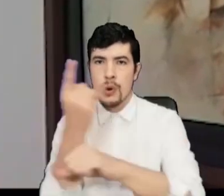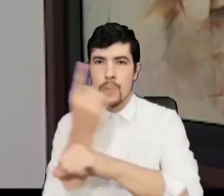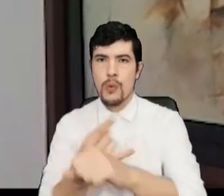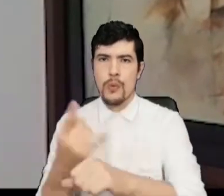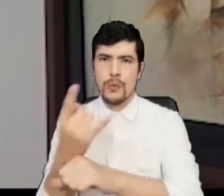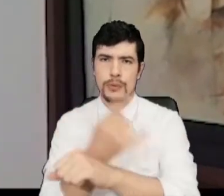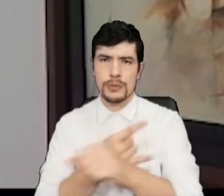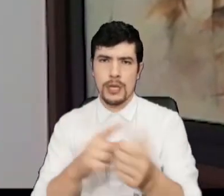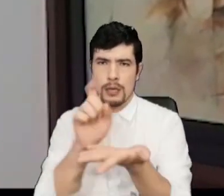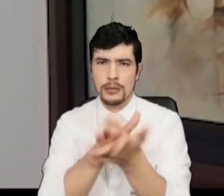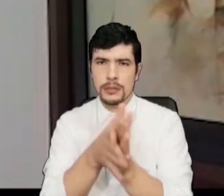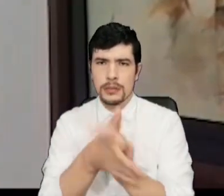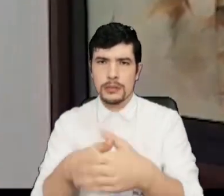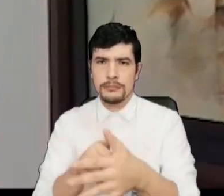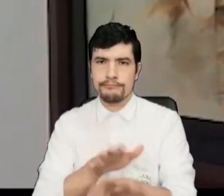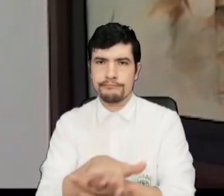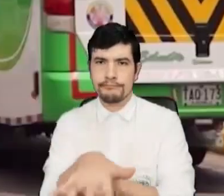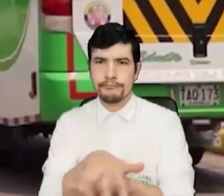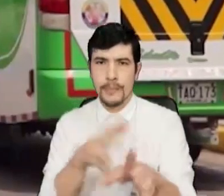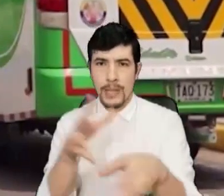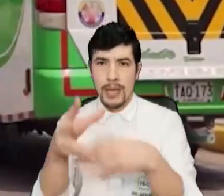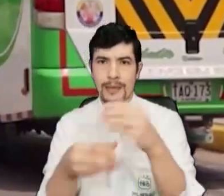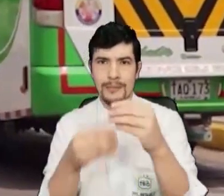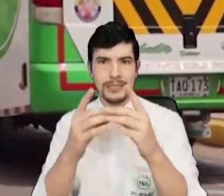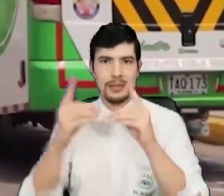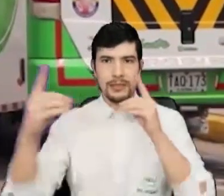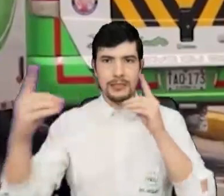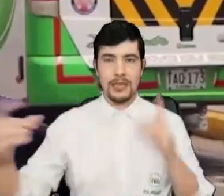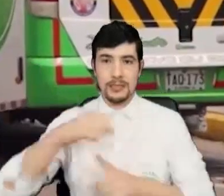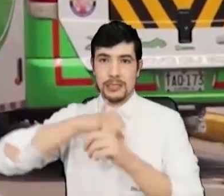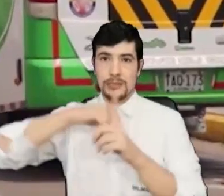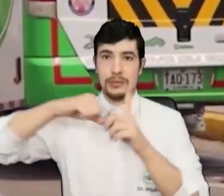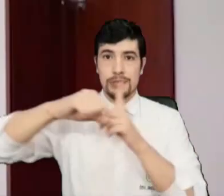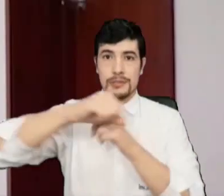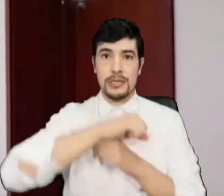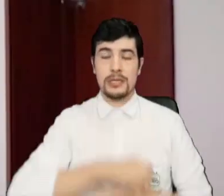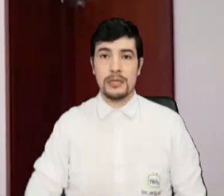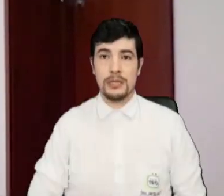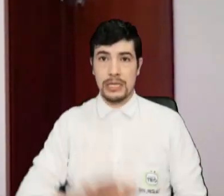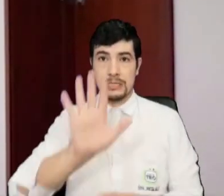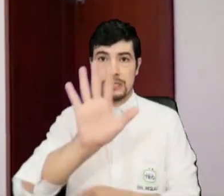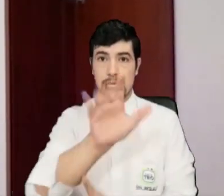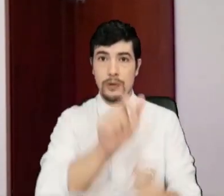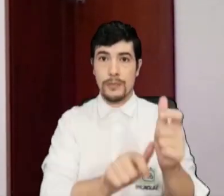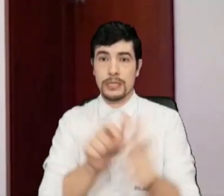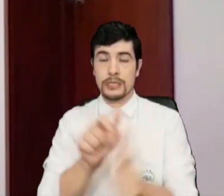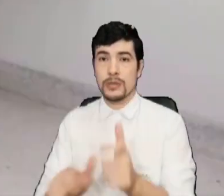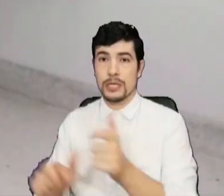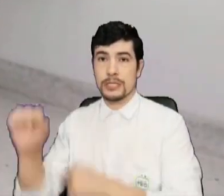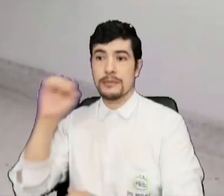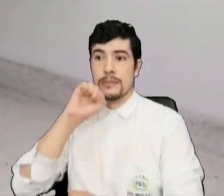y el distanciamiento social 5 barranqueños son los nuevos recuperados del cobi 19